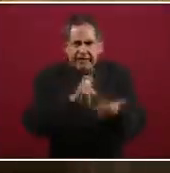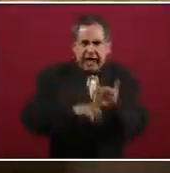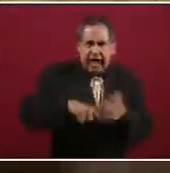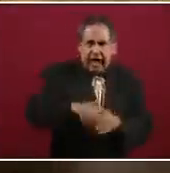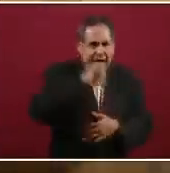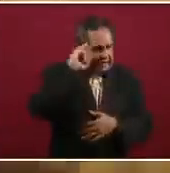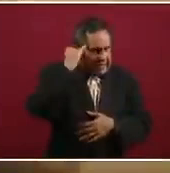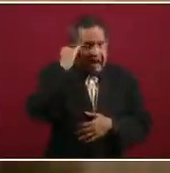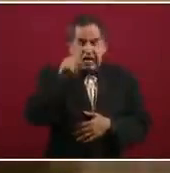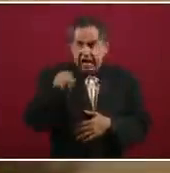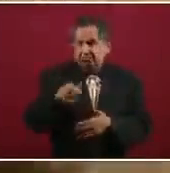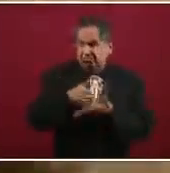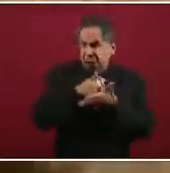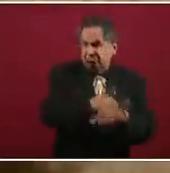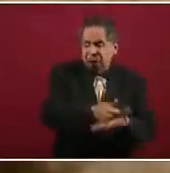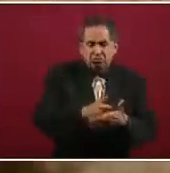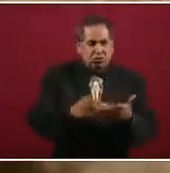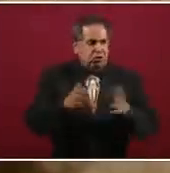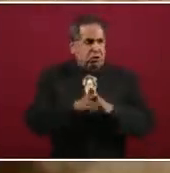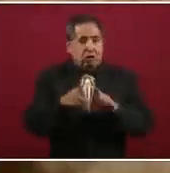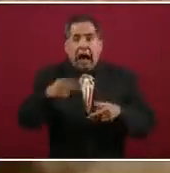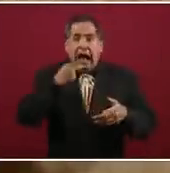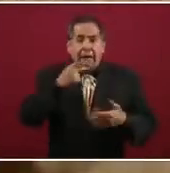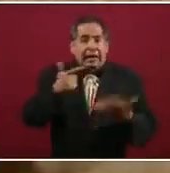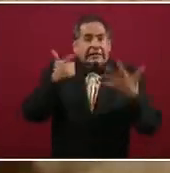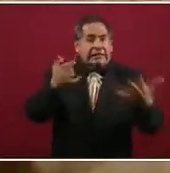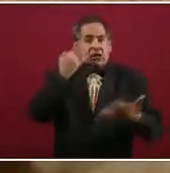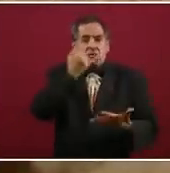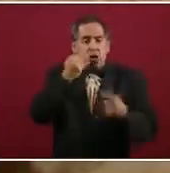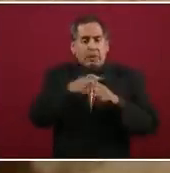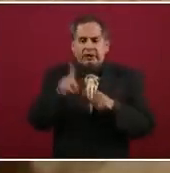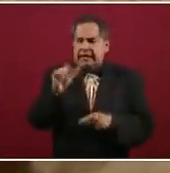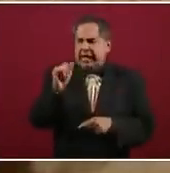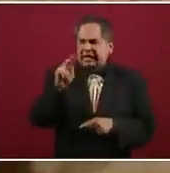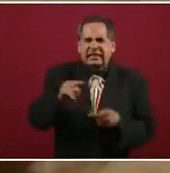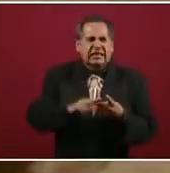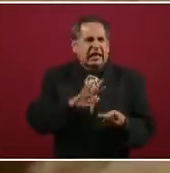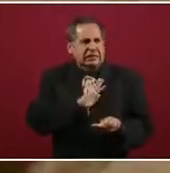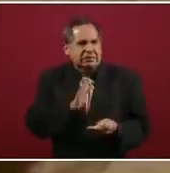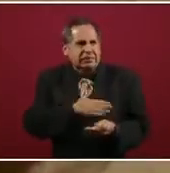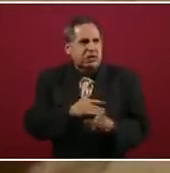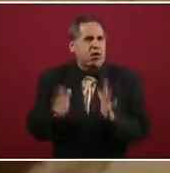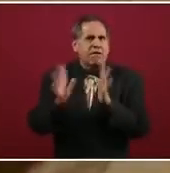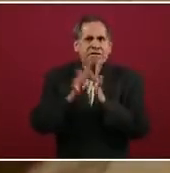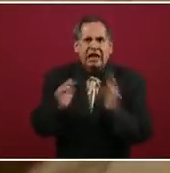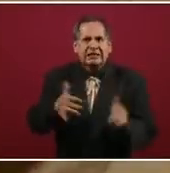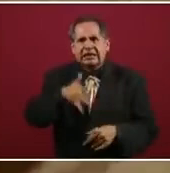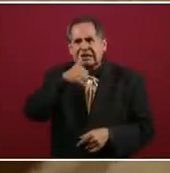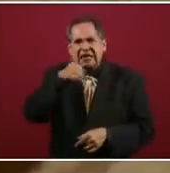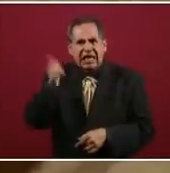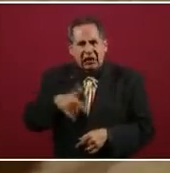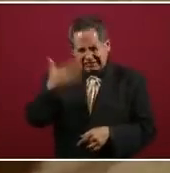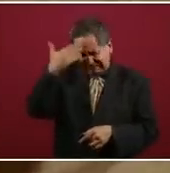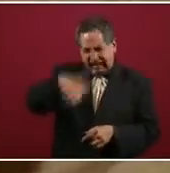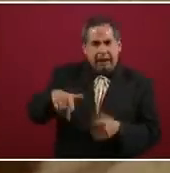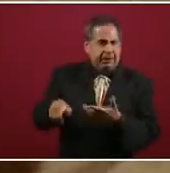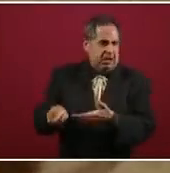Lo ves como un hombre que habla 7 idiomas, latín, español, francés, italiano,